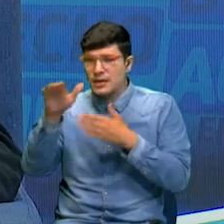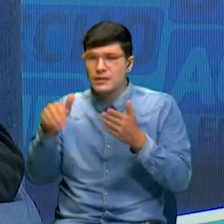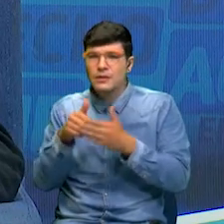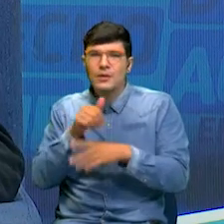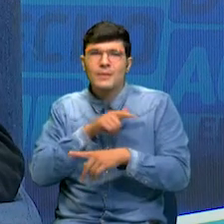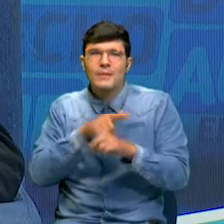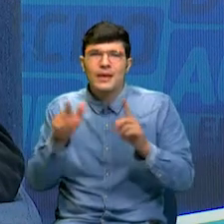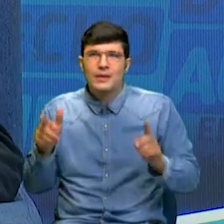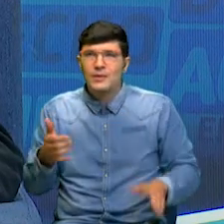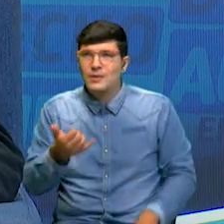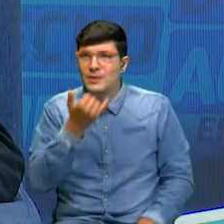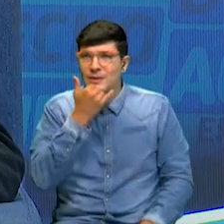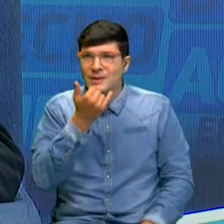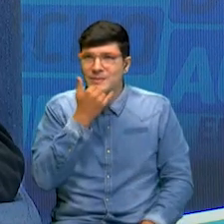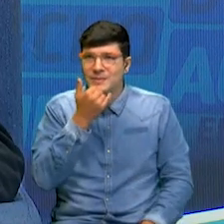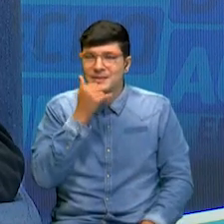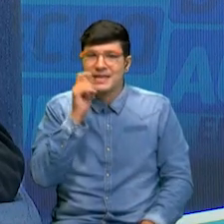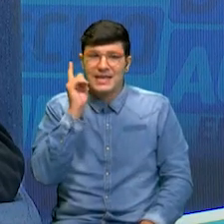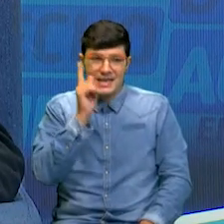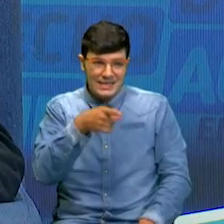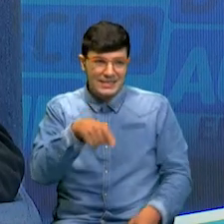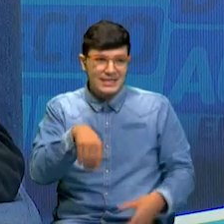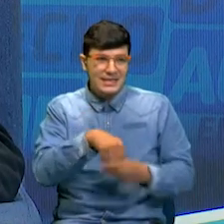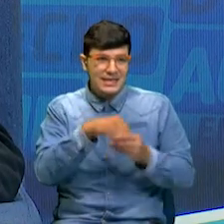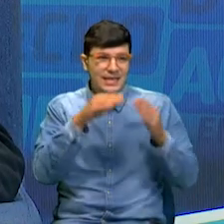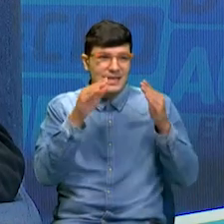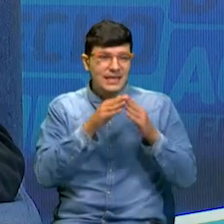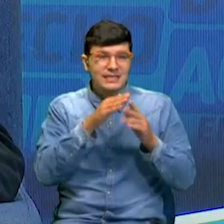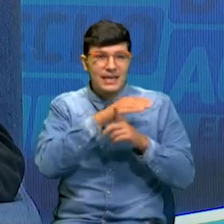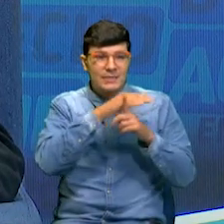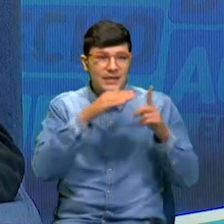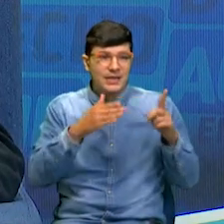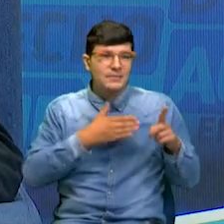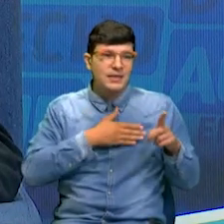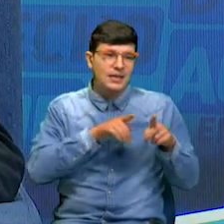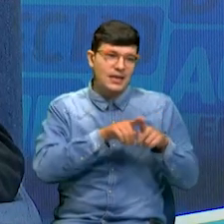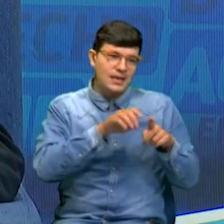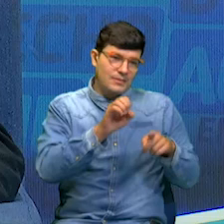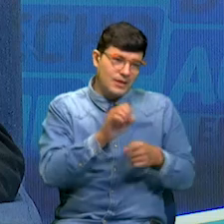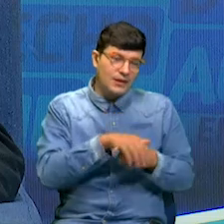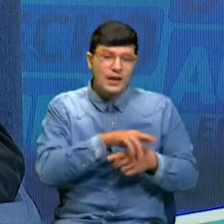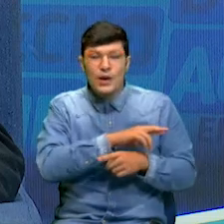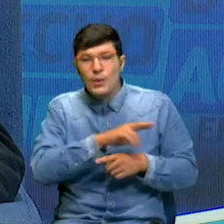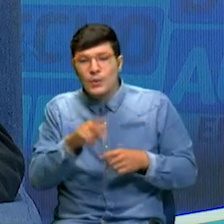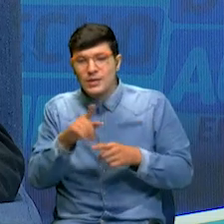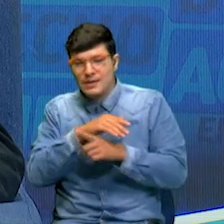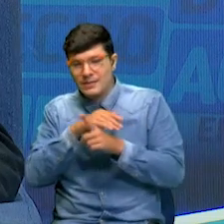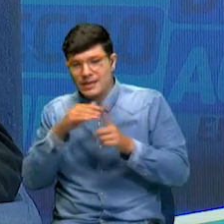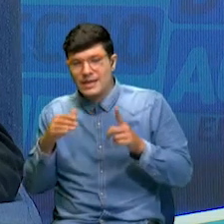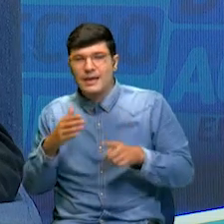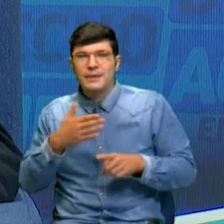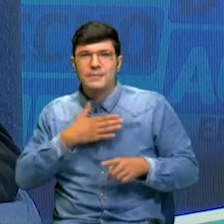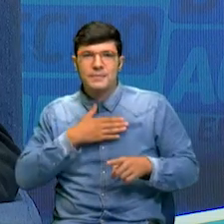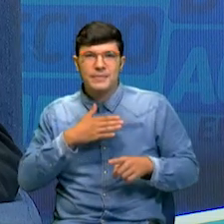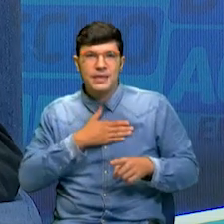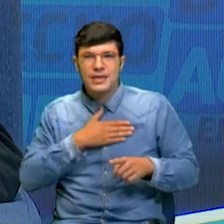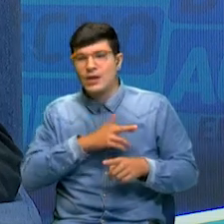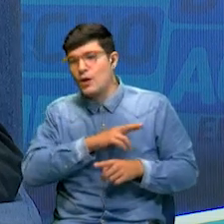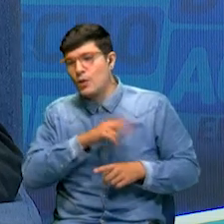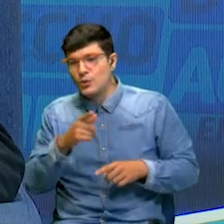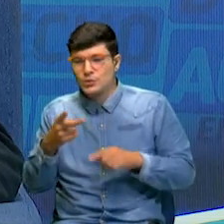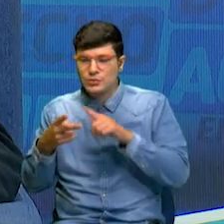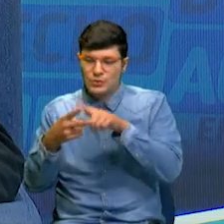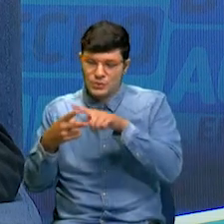que sucede es que esa casa, la mitad es de mi hermano, la otra mitad es de mis otros